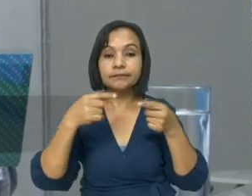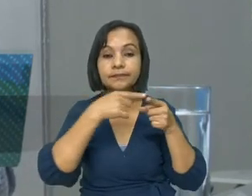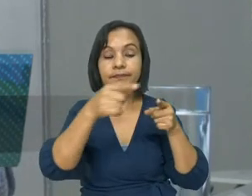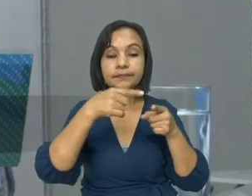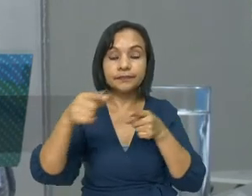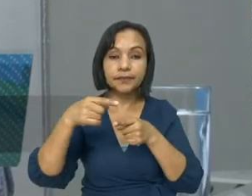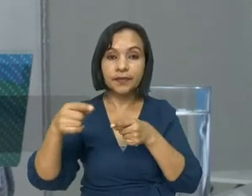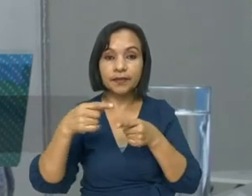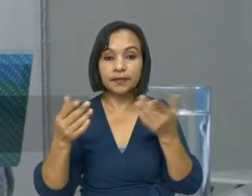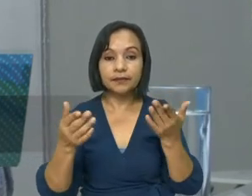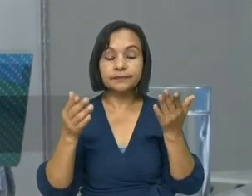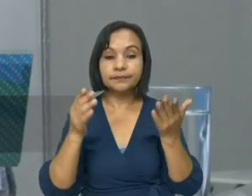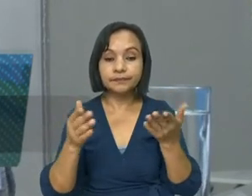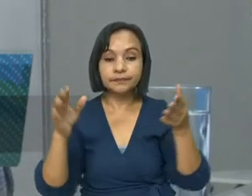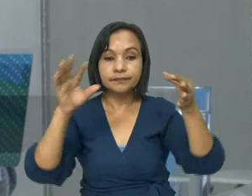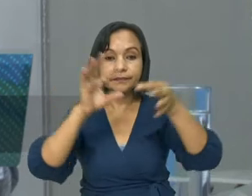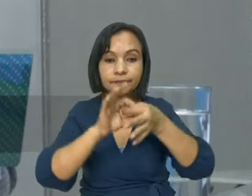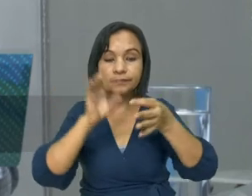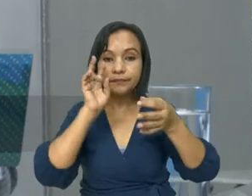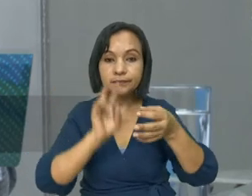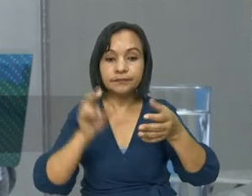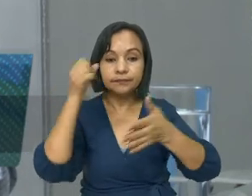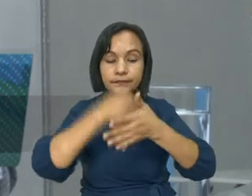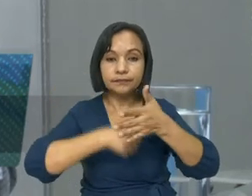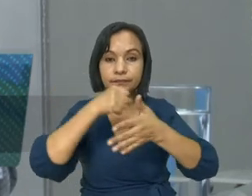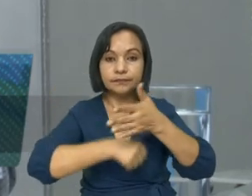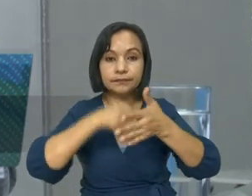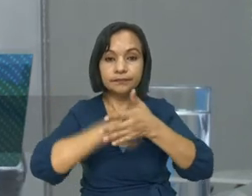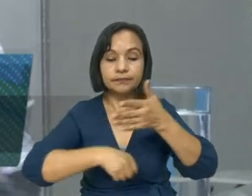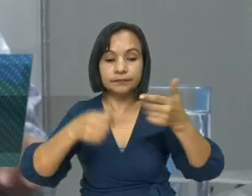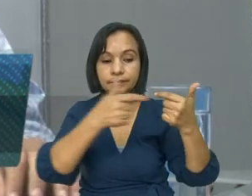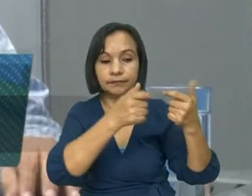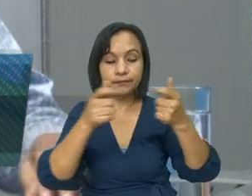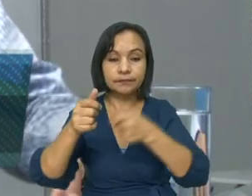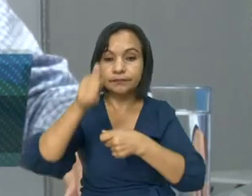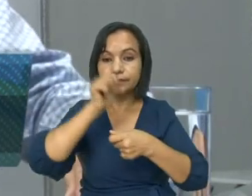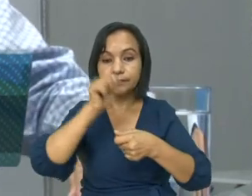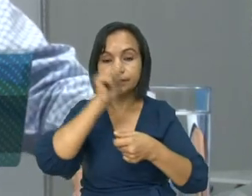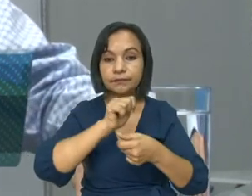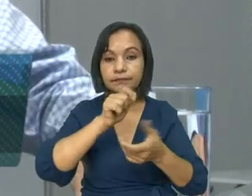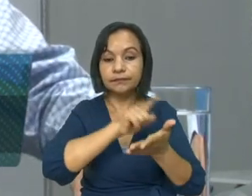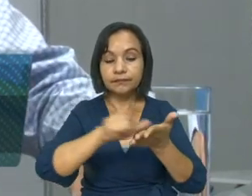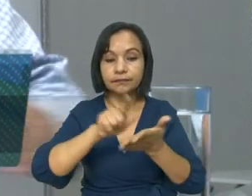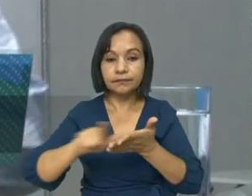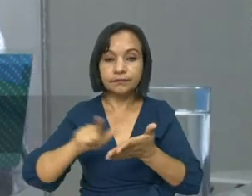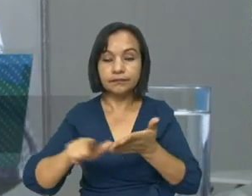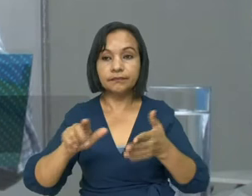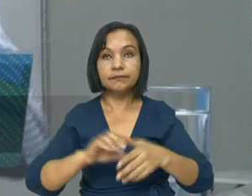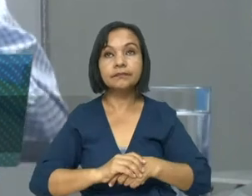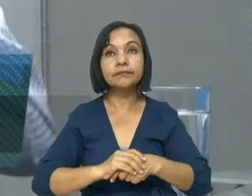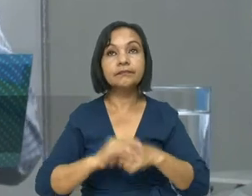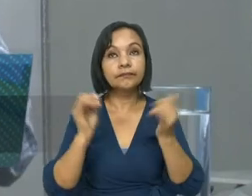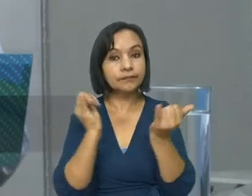municipal. Y en conjunto nos vemos allí para fortalecer a los comités de agua potable y saneamiento.